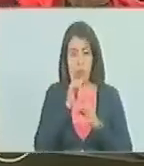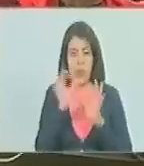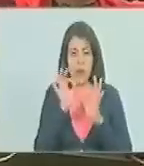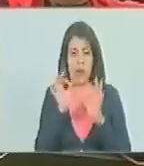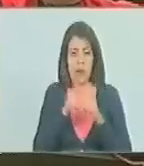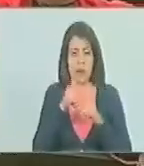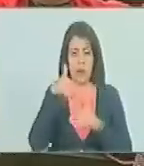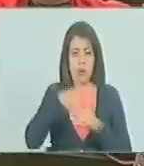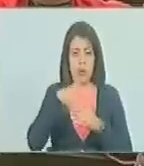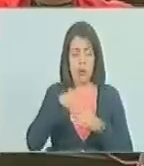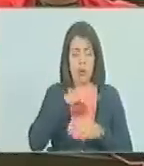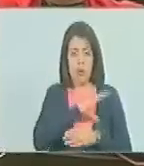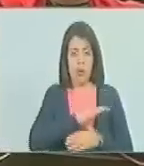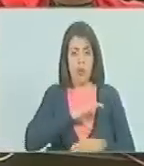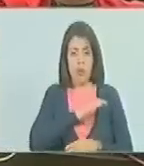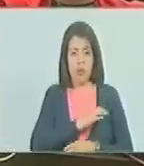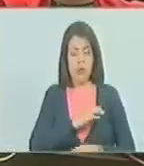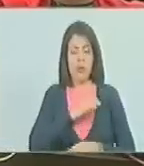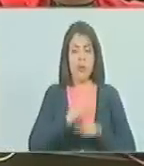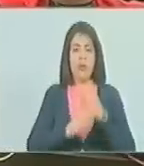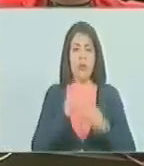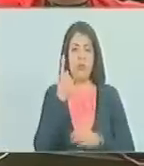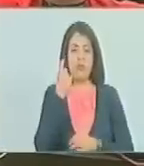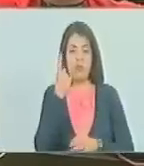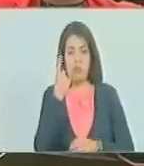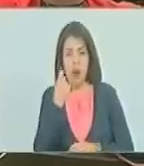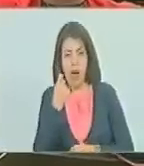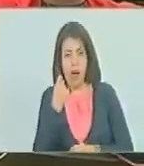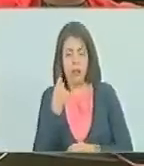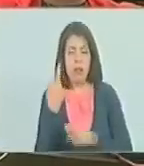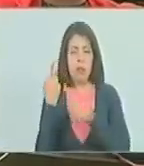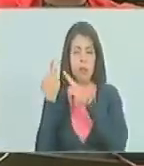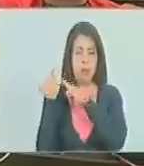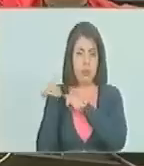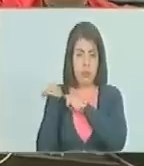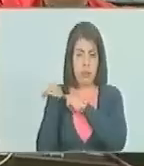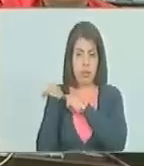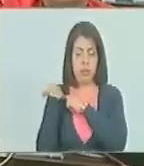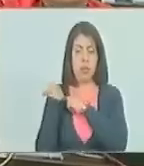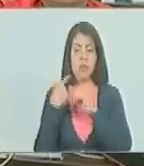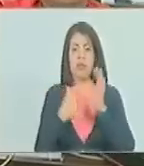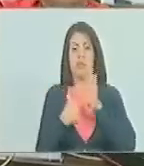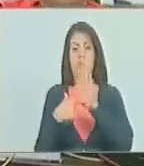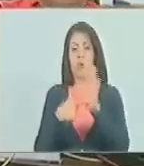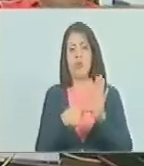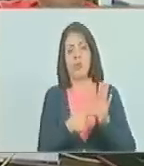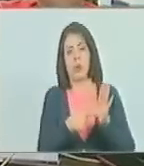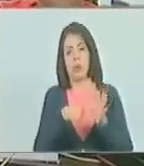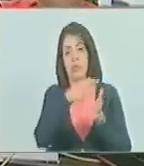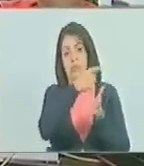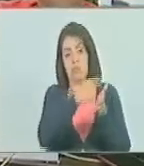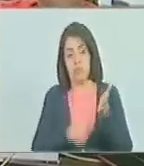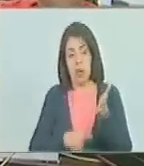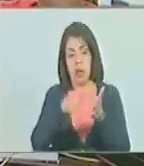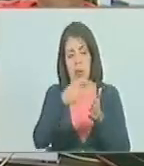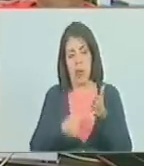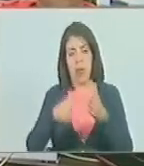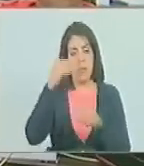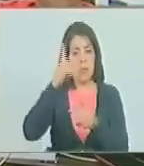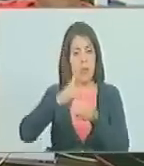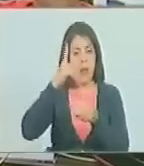Esa comisión electoral ineficiente e irresponsable ha publicado unas tablas que hace